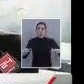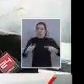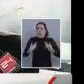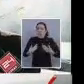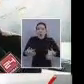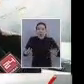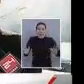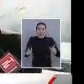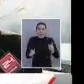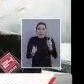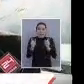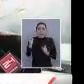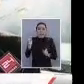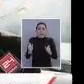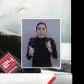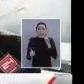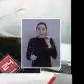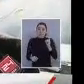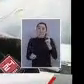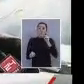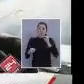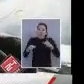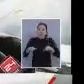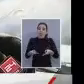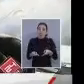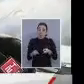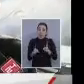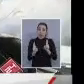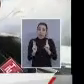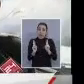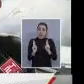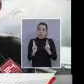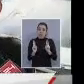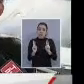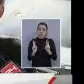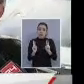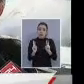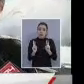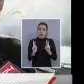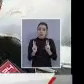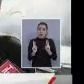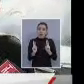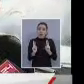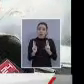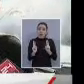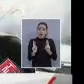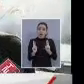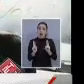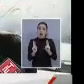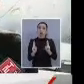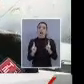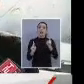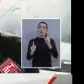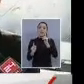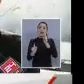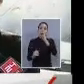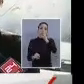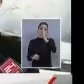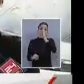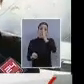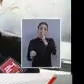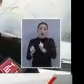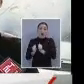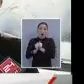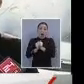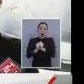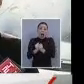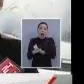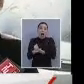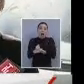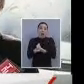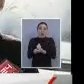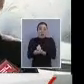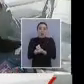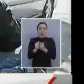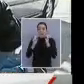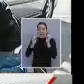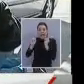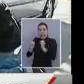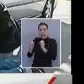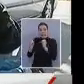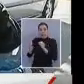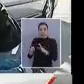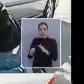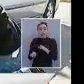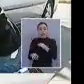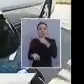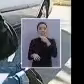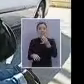todo tipo, tiene derecho de ir con un perro de asistencia entrenado.